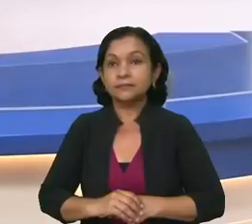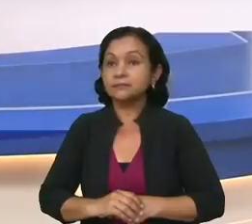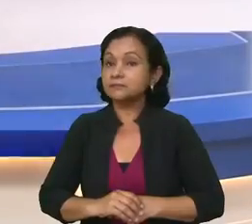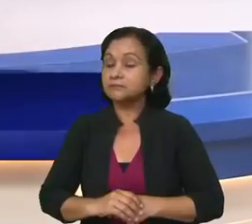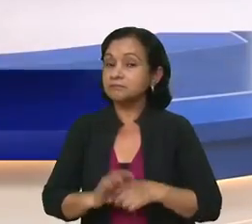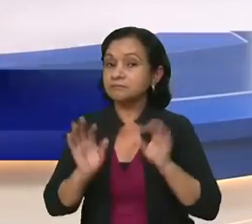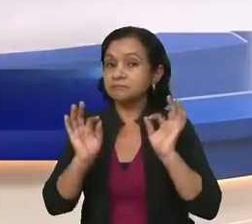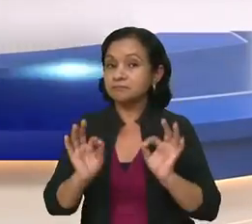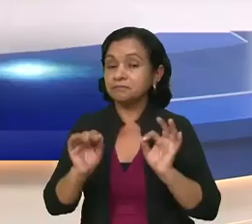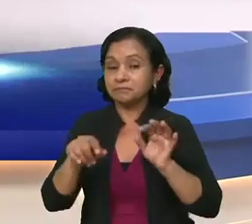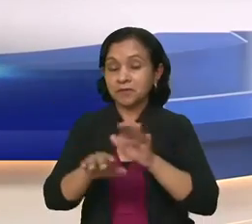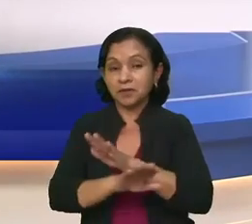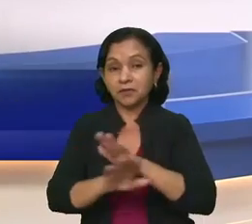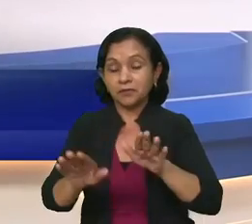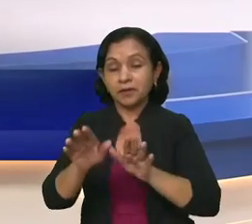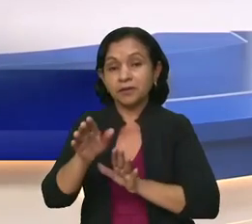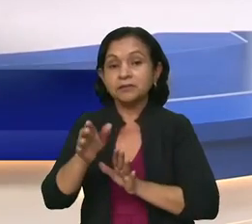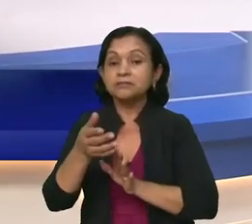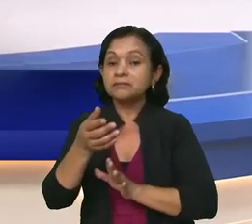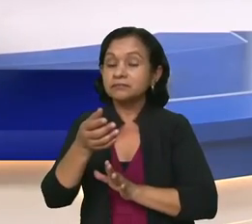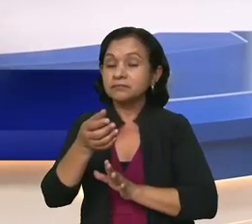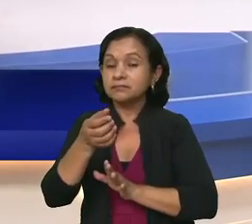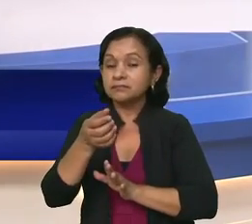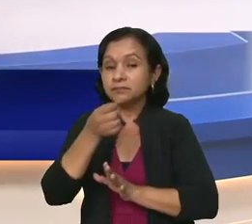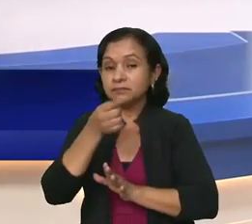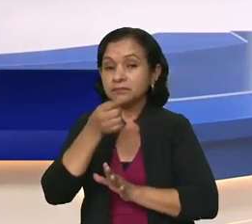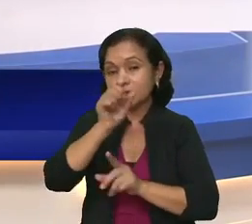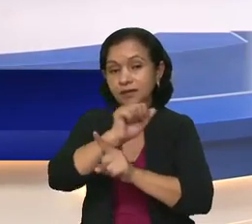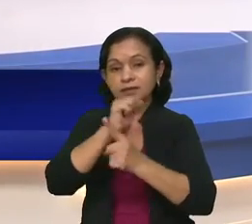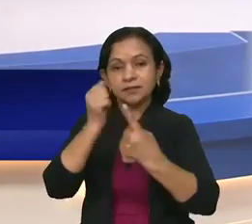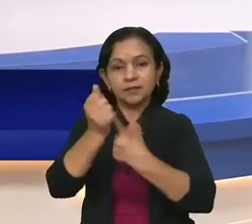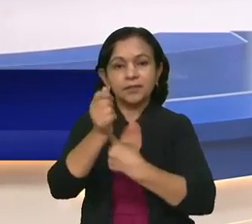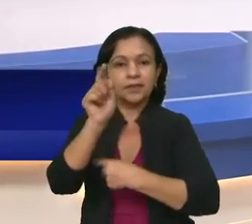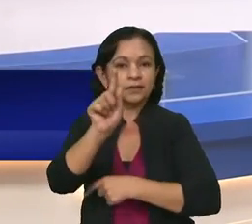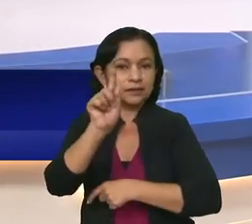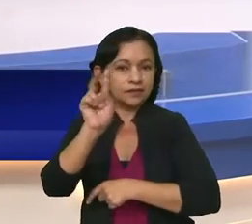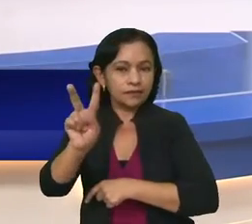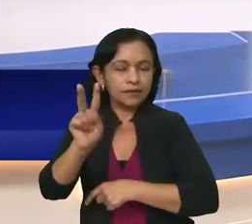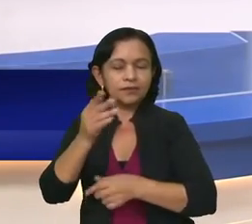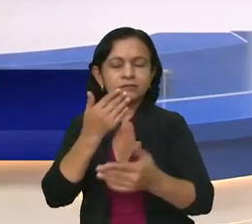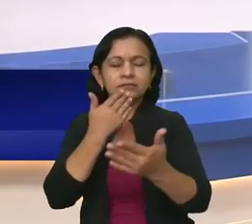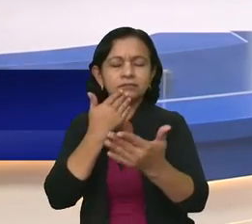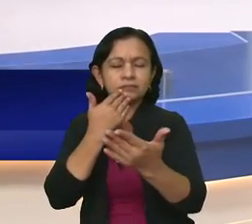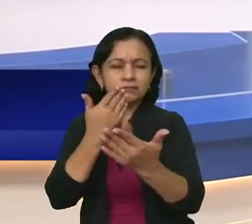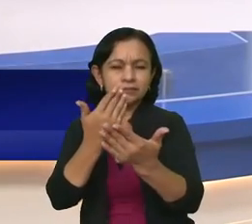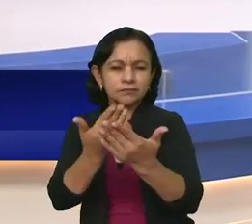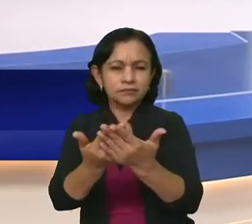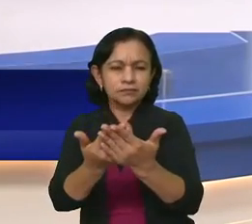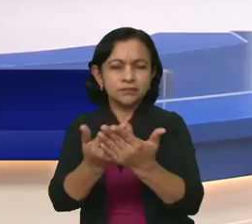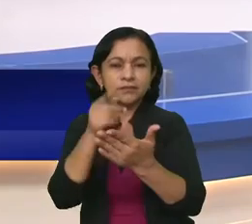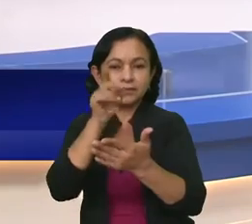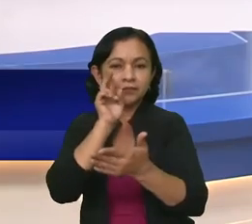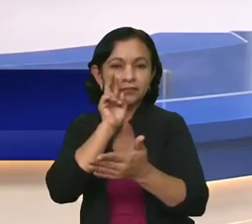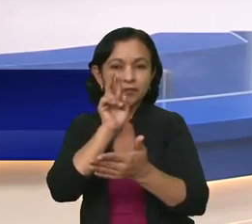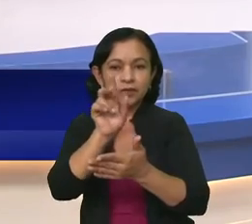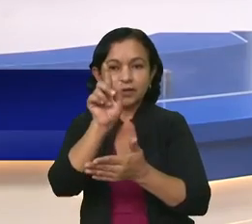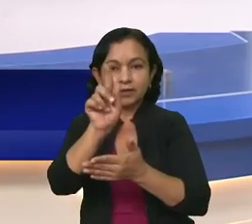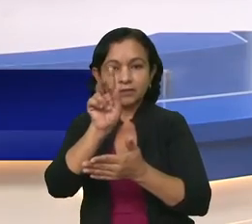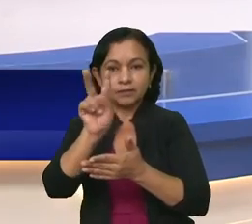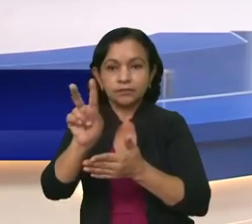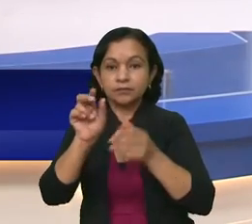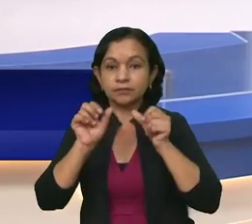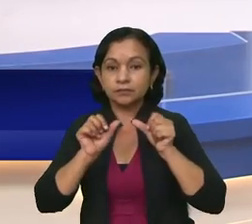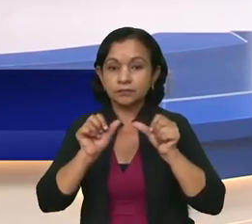Bien, de esta manera llegamos al final de esta edición de Noticias Asamblea TV. Les agradecemos siempre su preferencia y les invitamos a